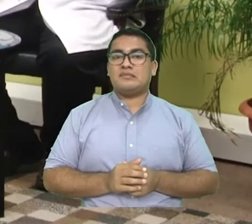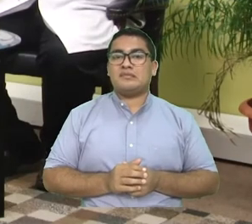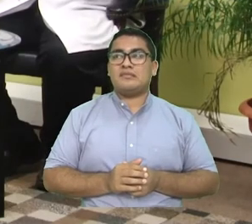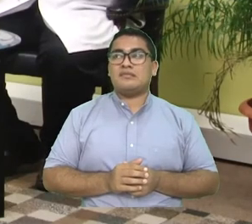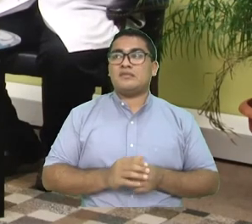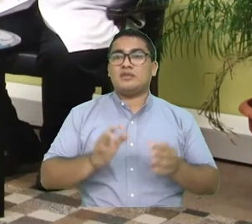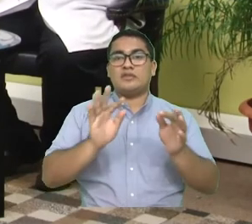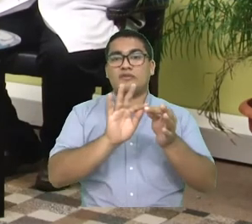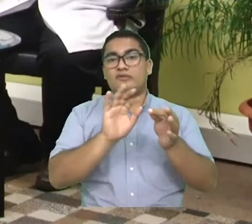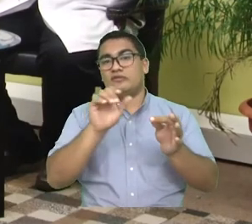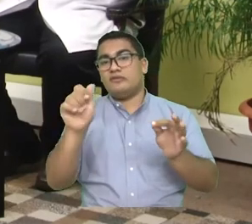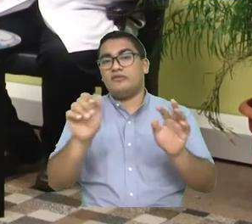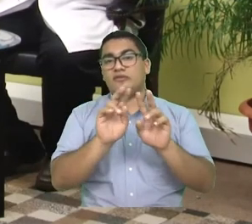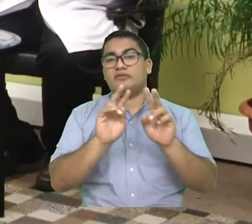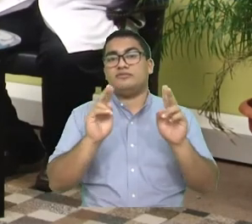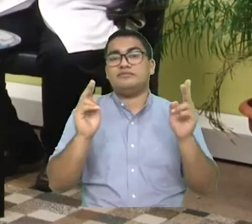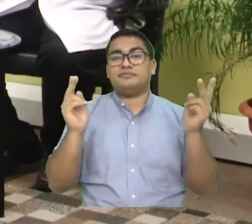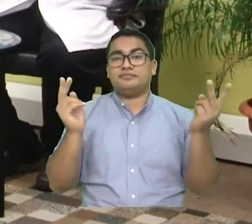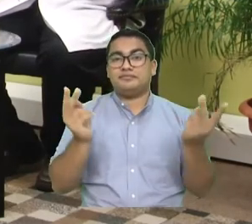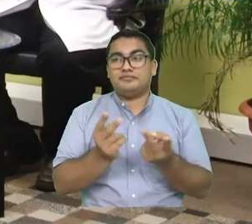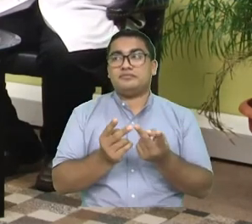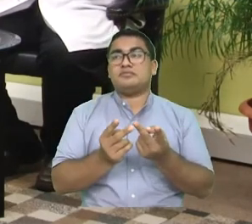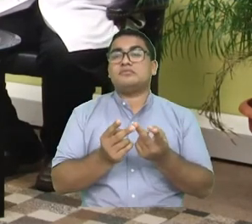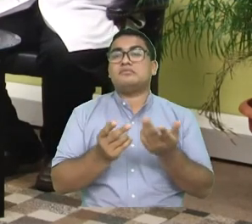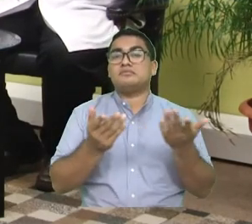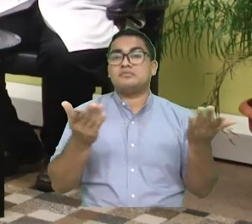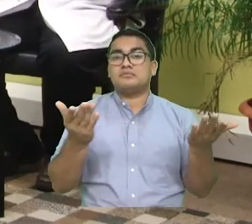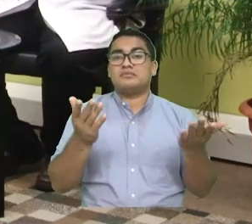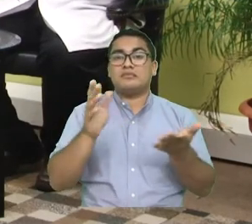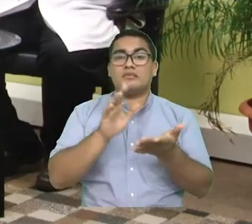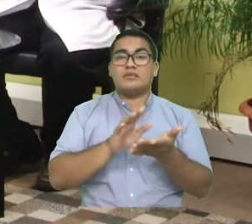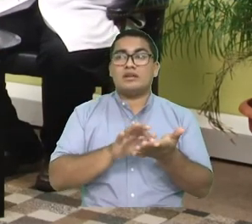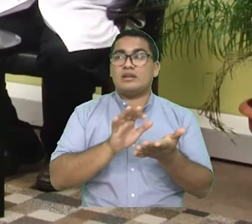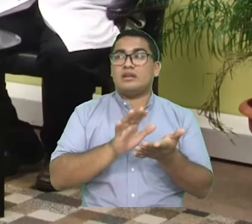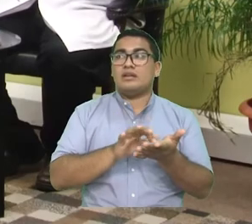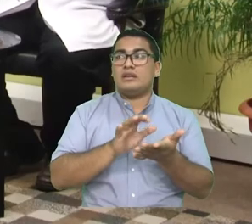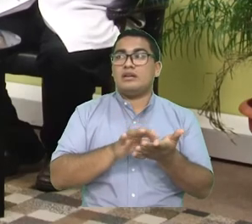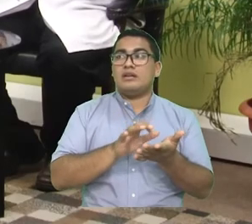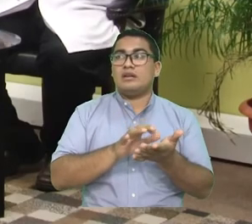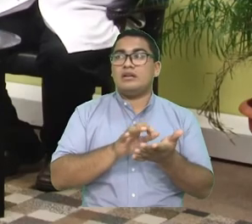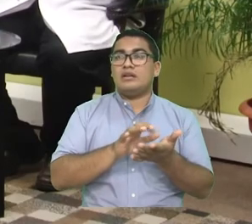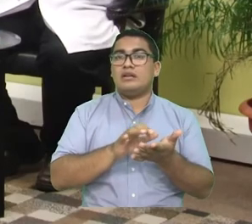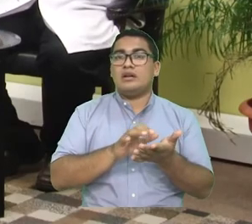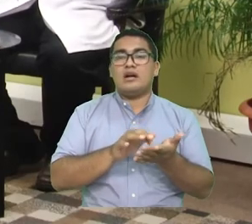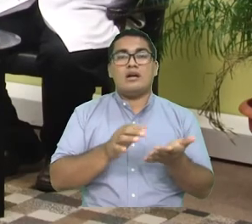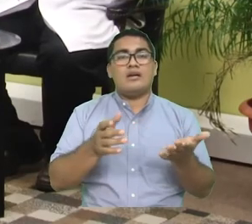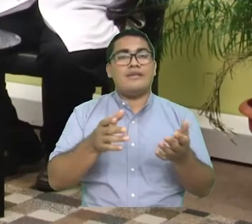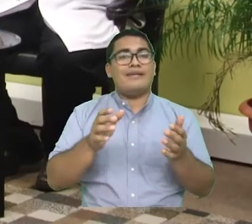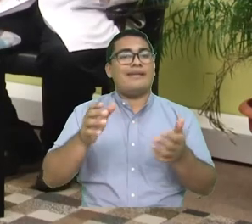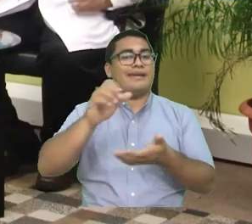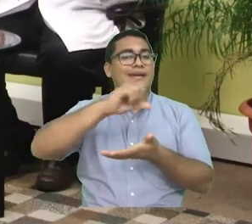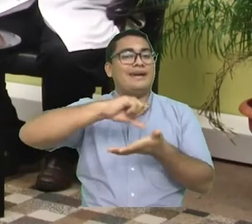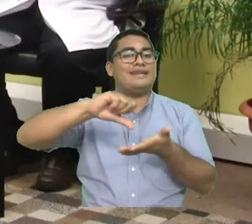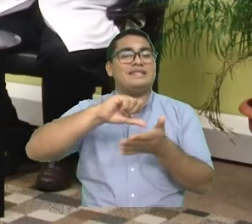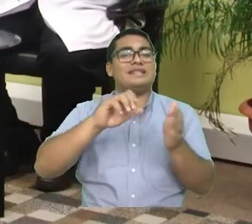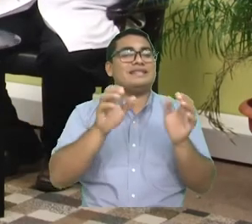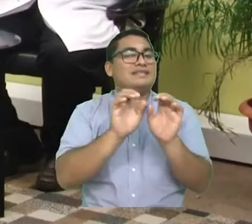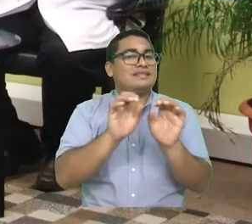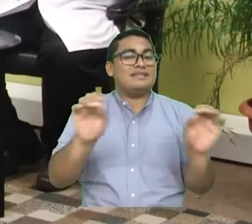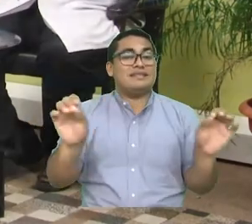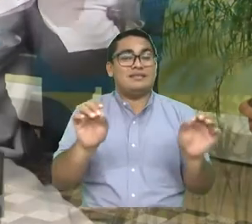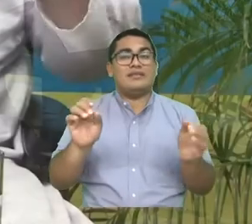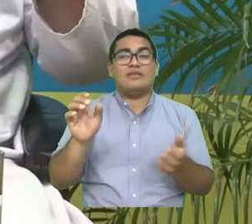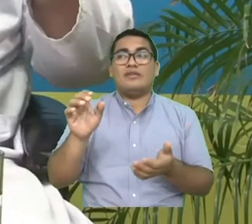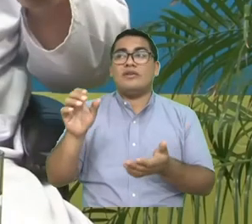las verduras, excelente. Tratar de que el arroz sea, si es posible, cocidito, igual los frijoles cociditos, que eso hace de